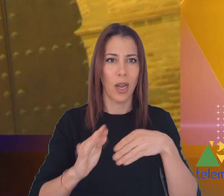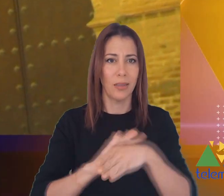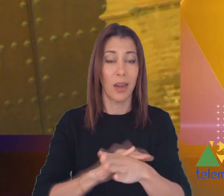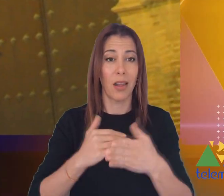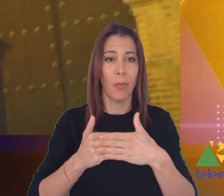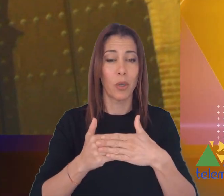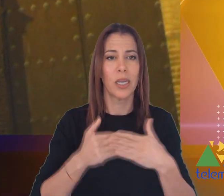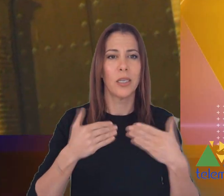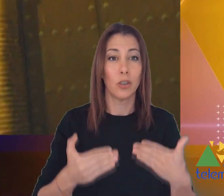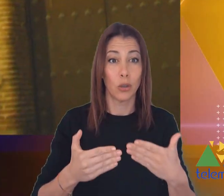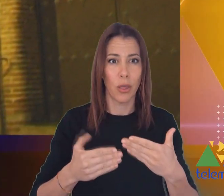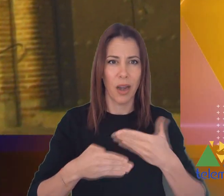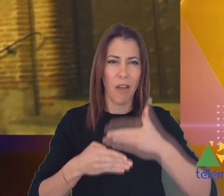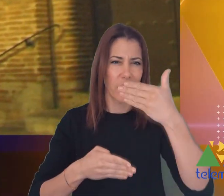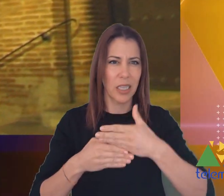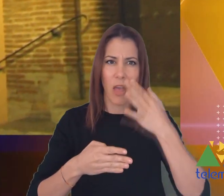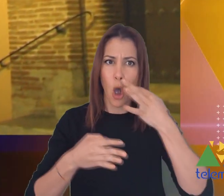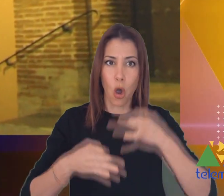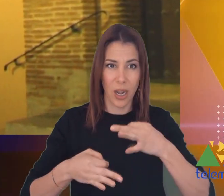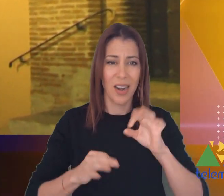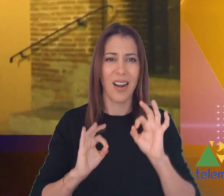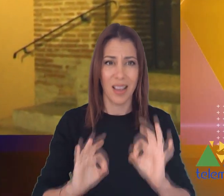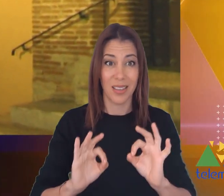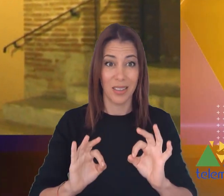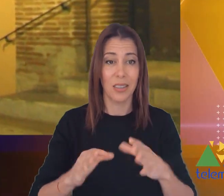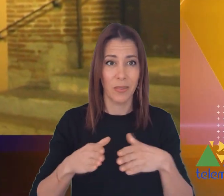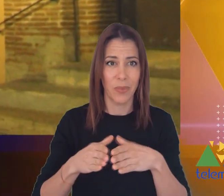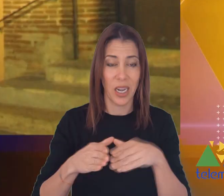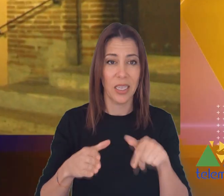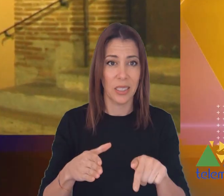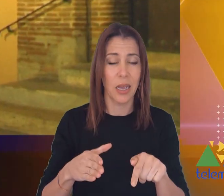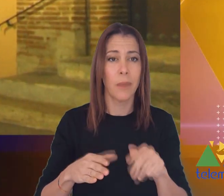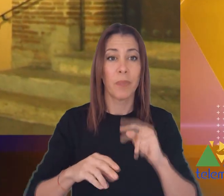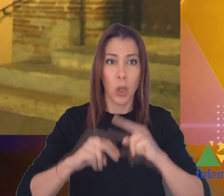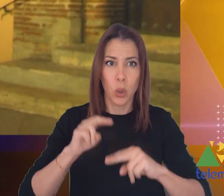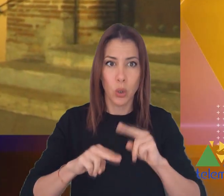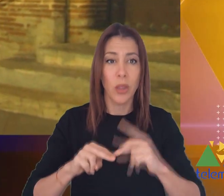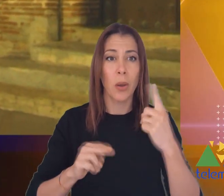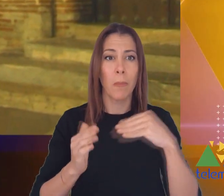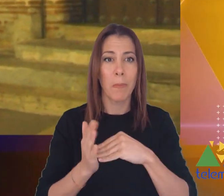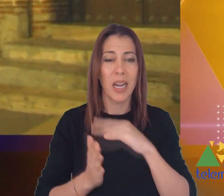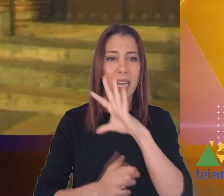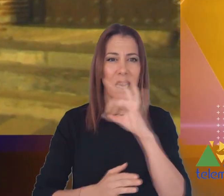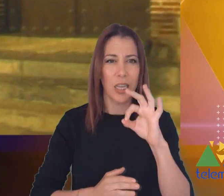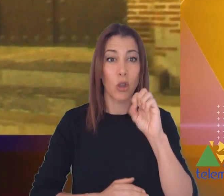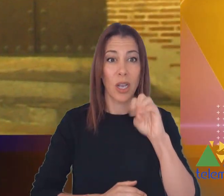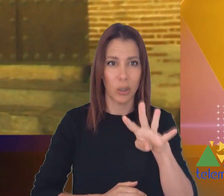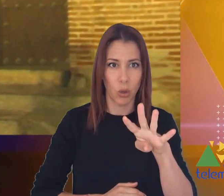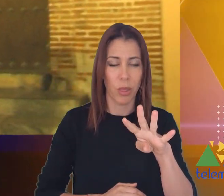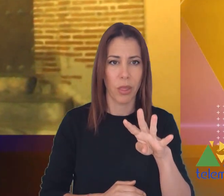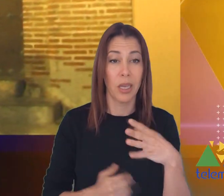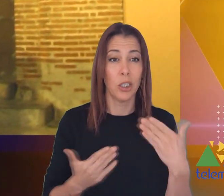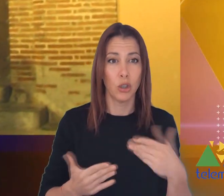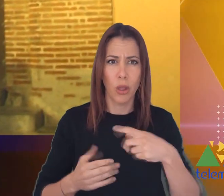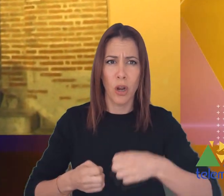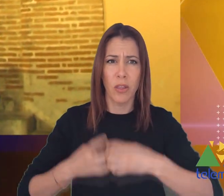iglesia. Es la fachada original, estamos viendo la fachada original de la iglesia, la construida en 1514, es uno de